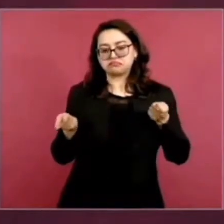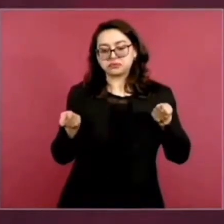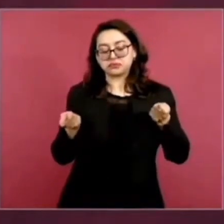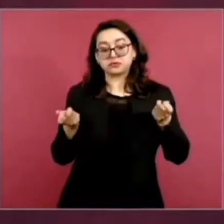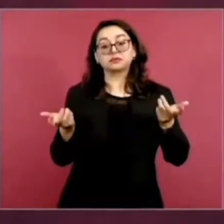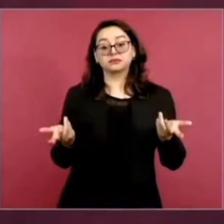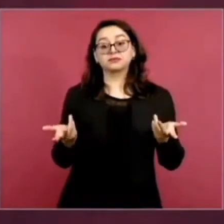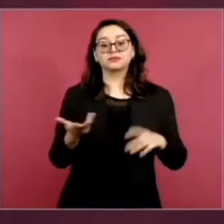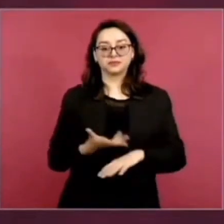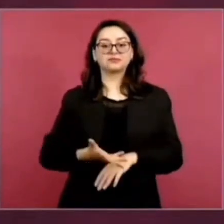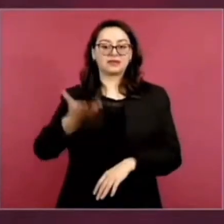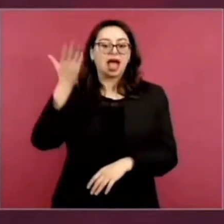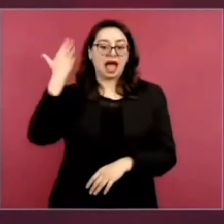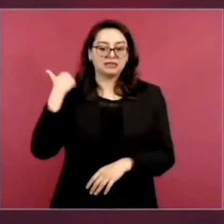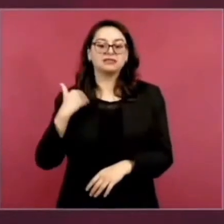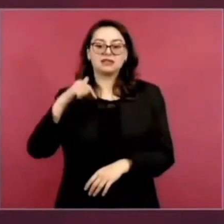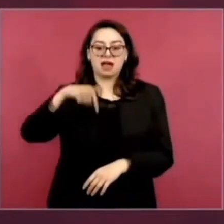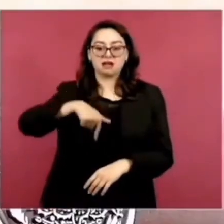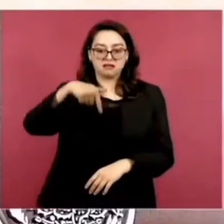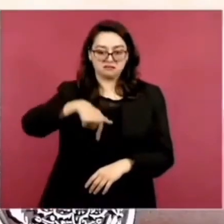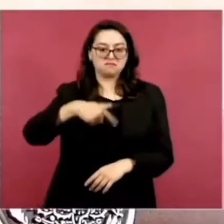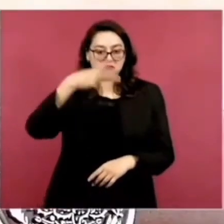Y eso era lo que había en México.